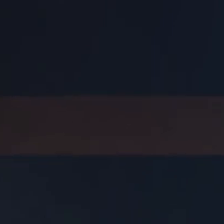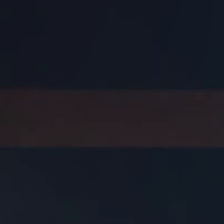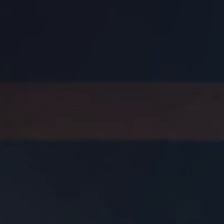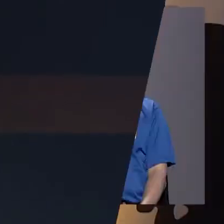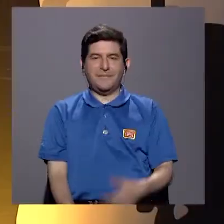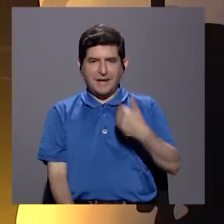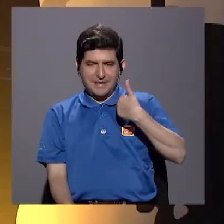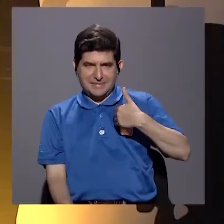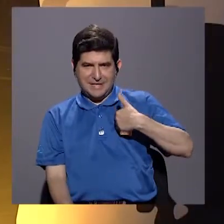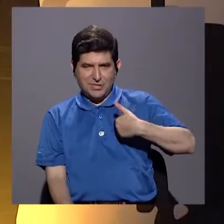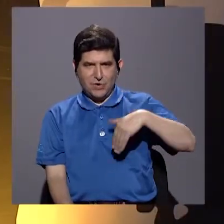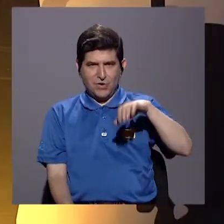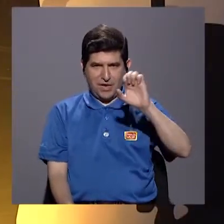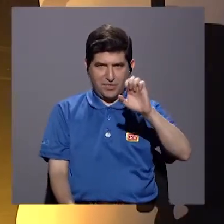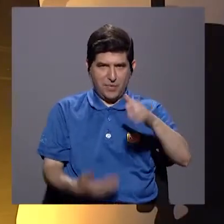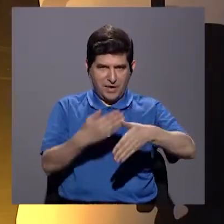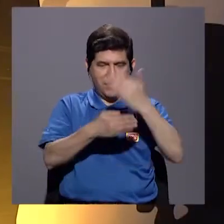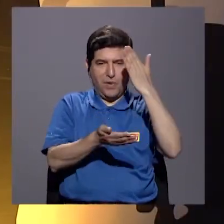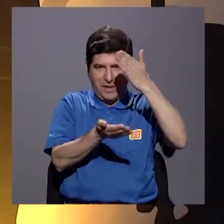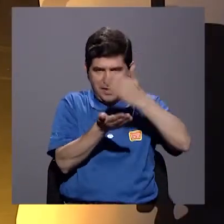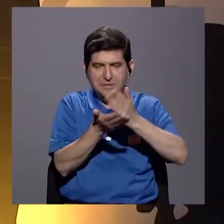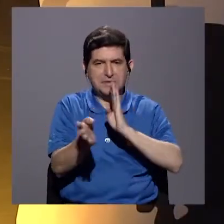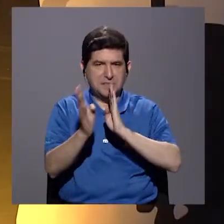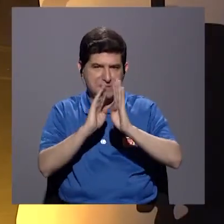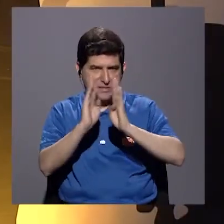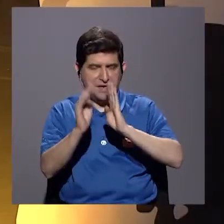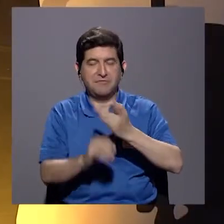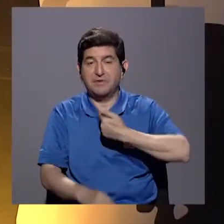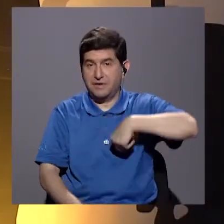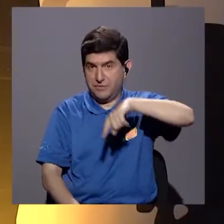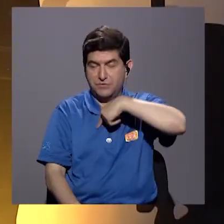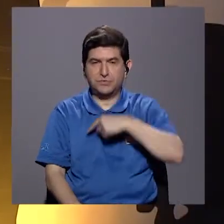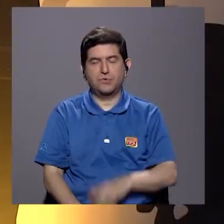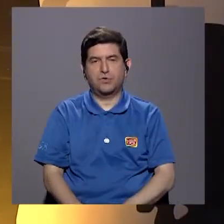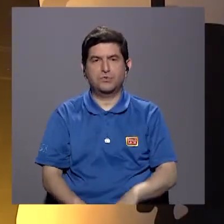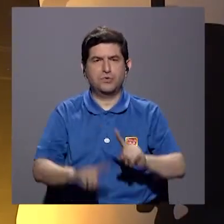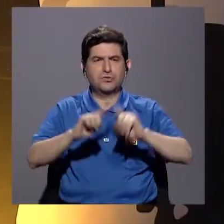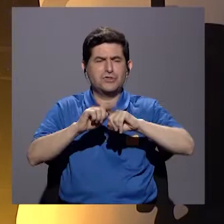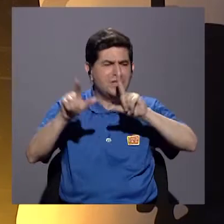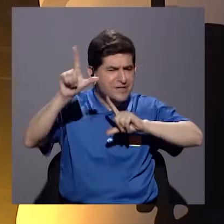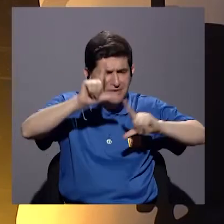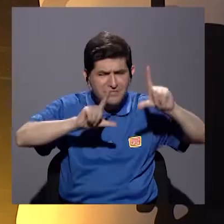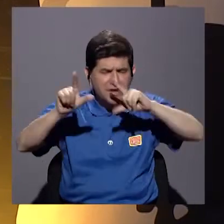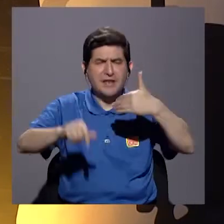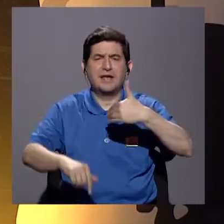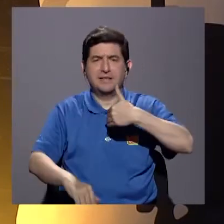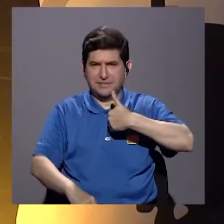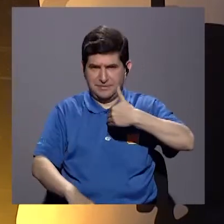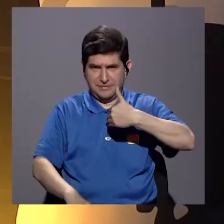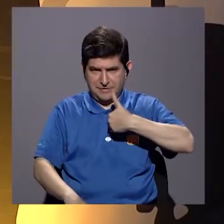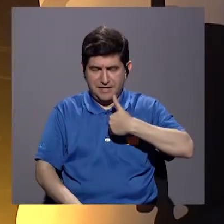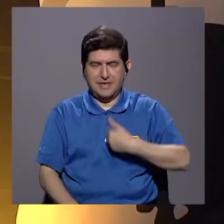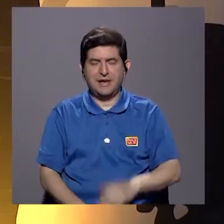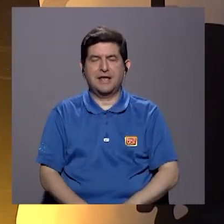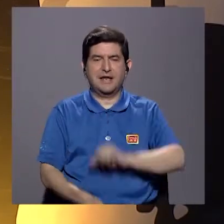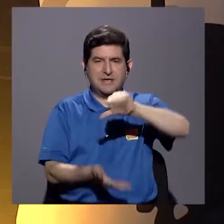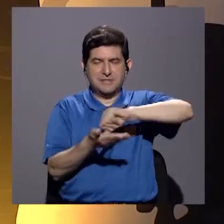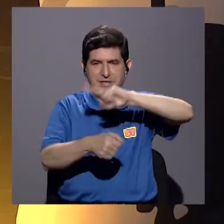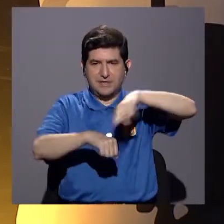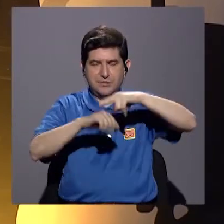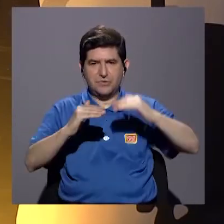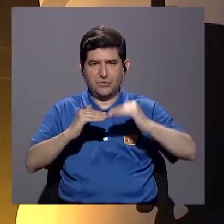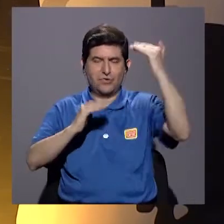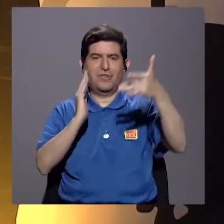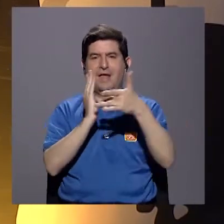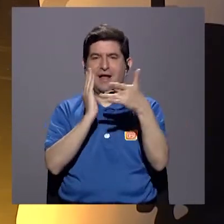Don Eduardo, antes de ir a la pausa conversábamos sobre la serie de laboratorios que desarrolla el SENAT y